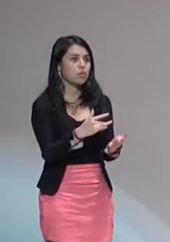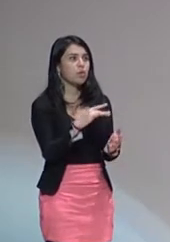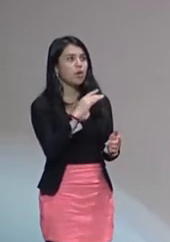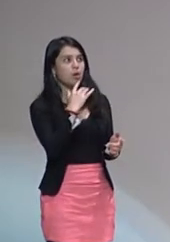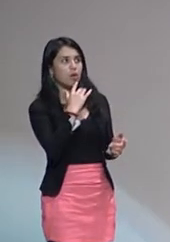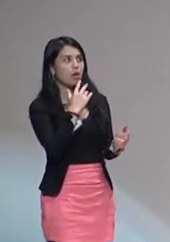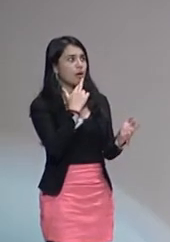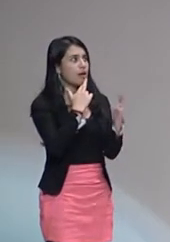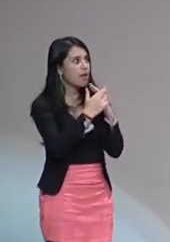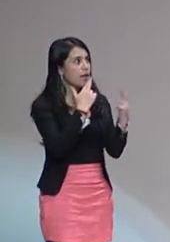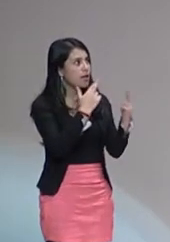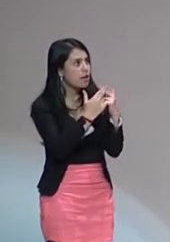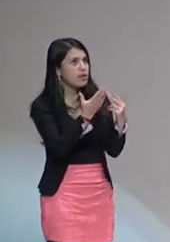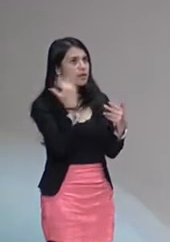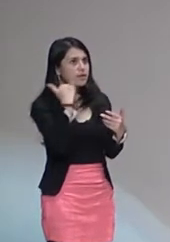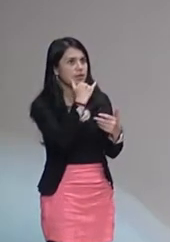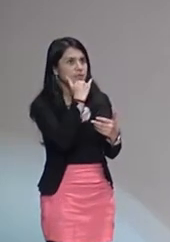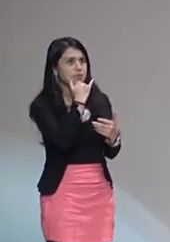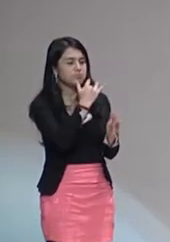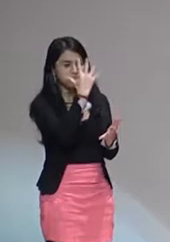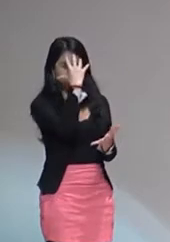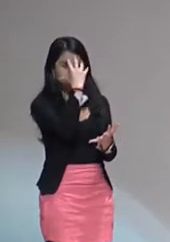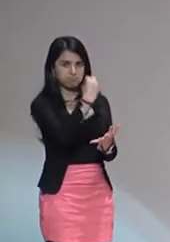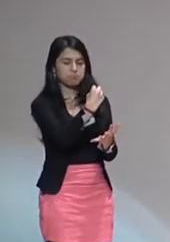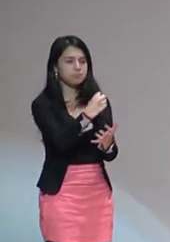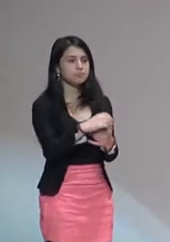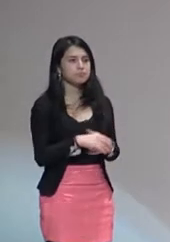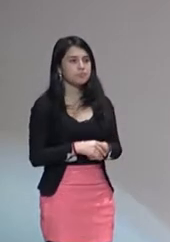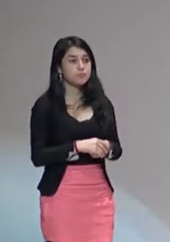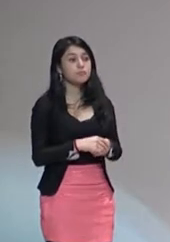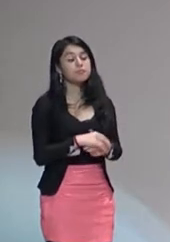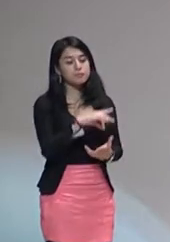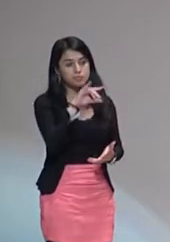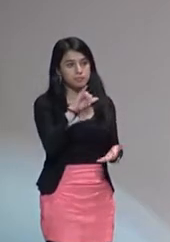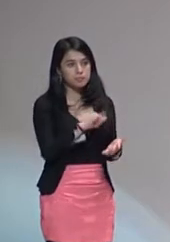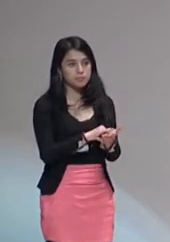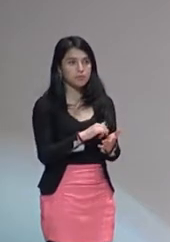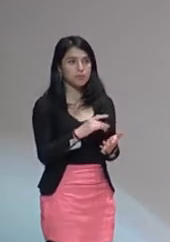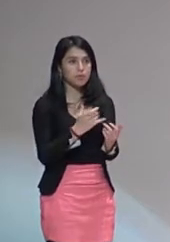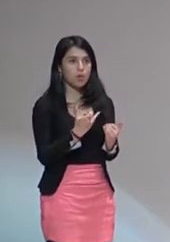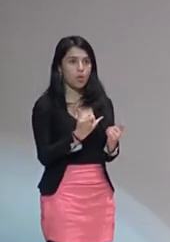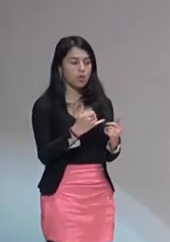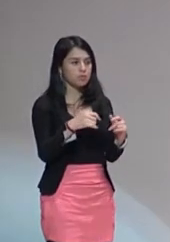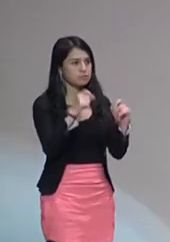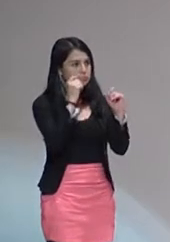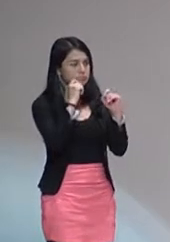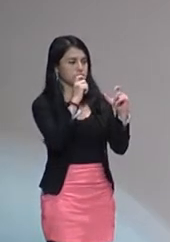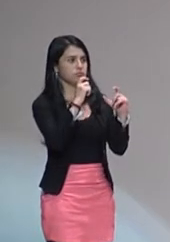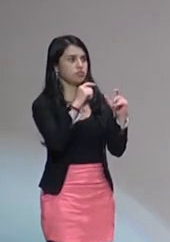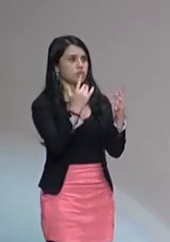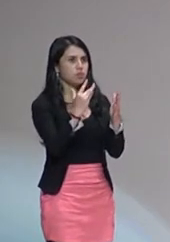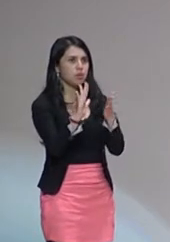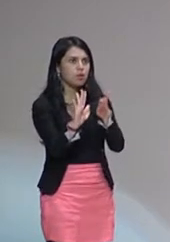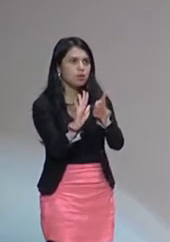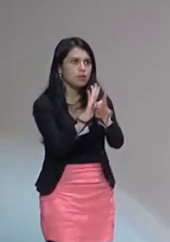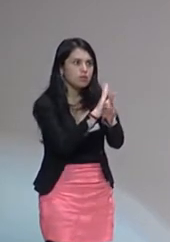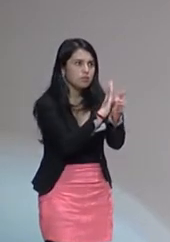relacionarse con lo que pasó. Y por eso redescubrir la palabra,